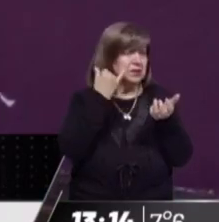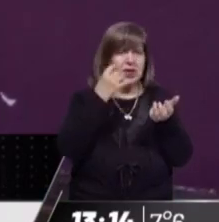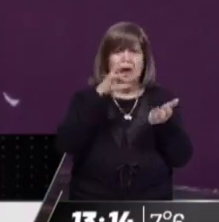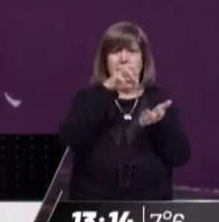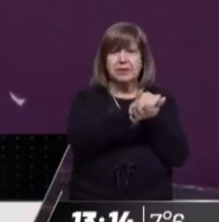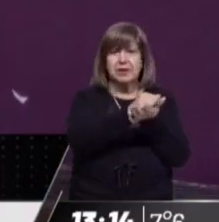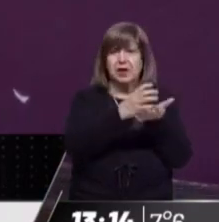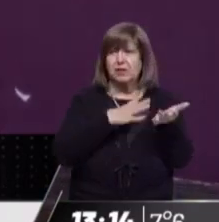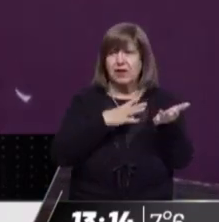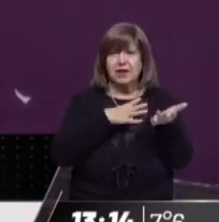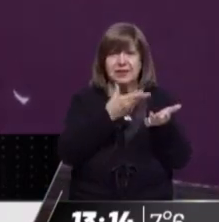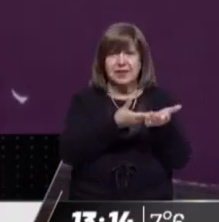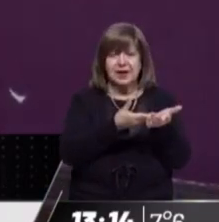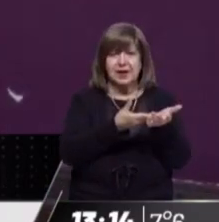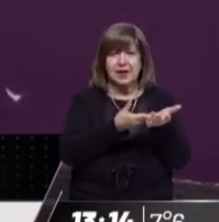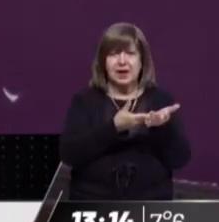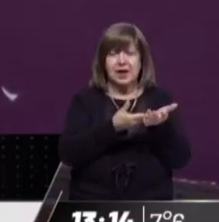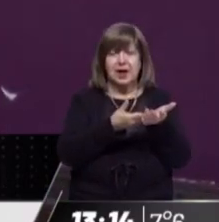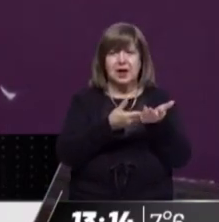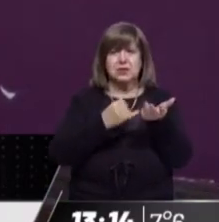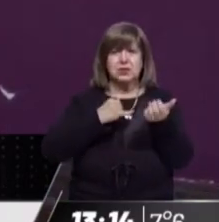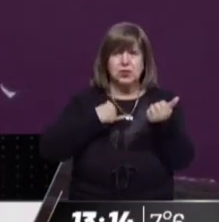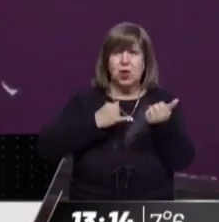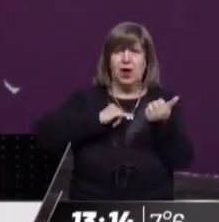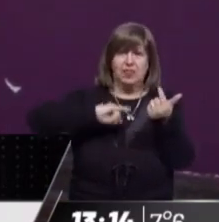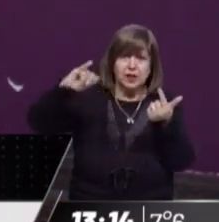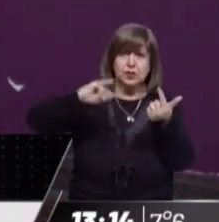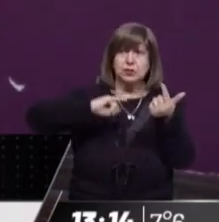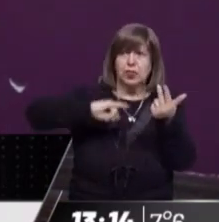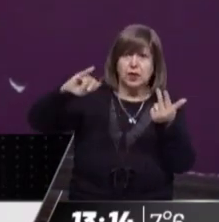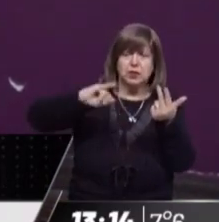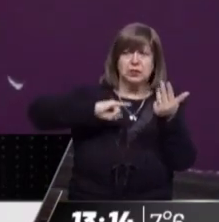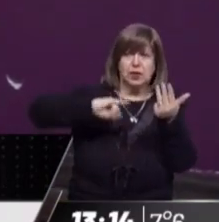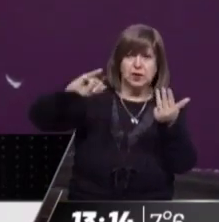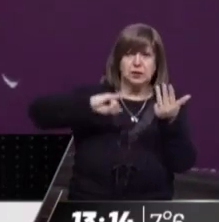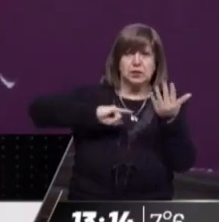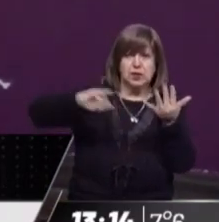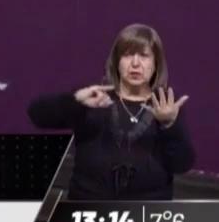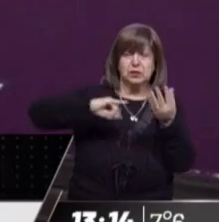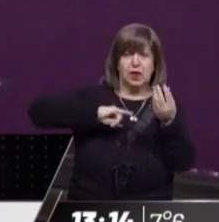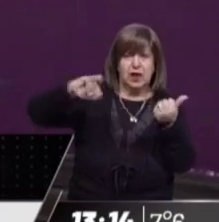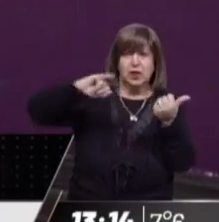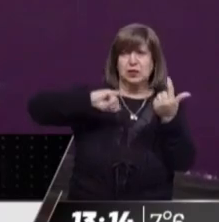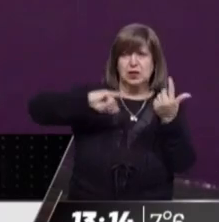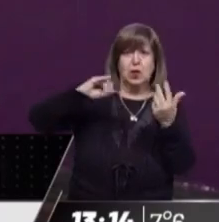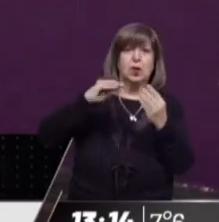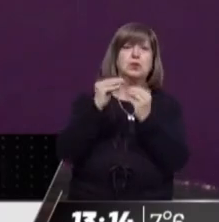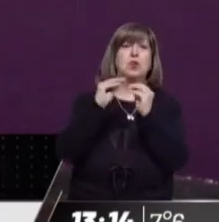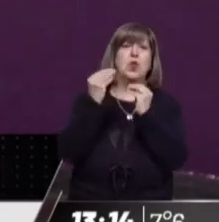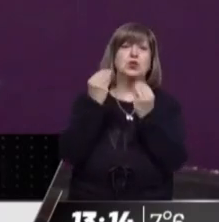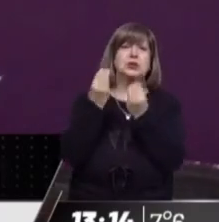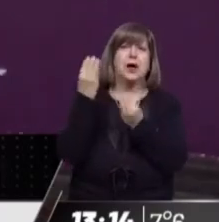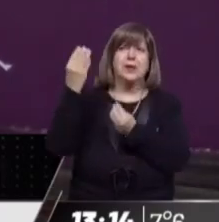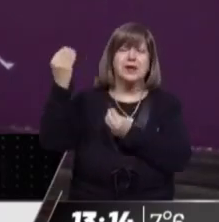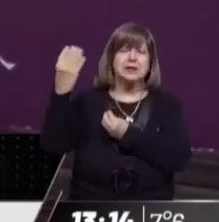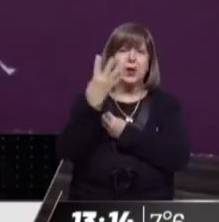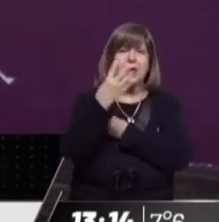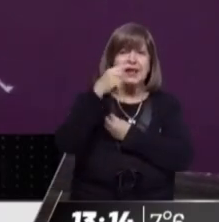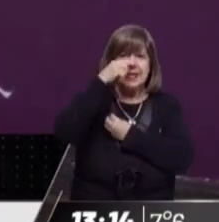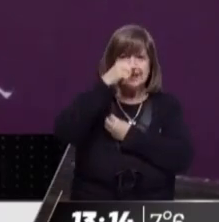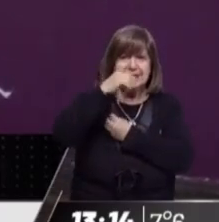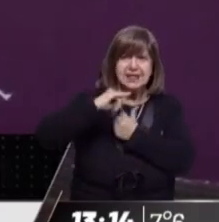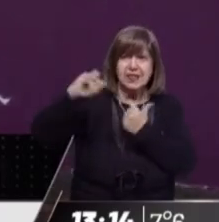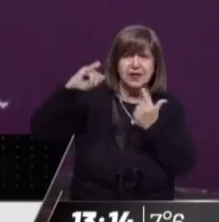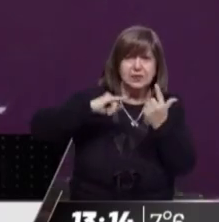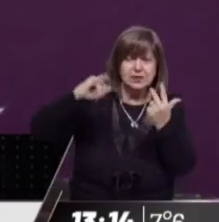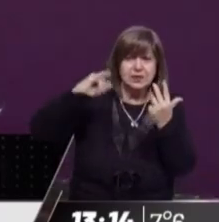porque siguen acumulando causas causa causa eh tengo como gente de investigaciones